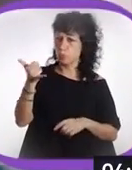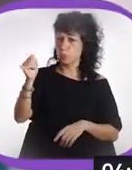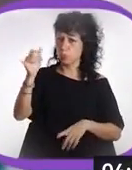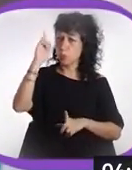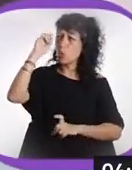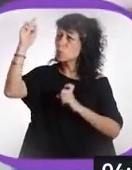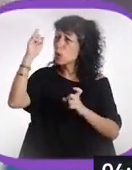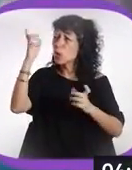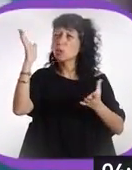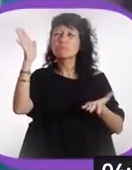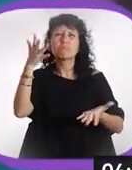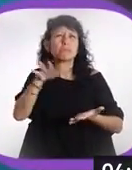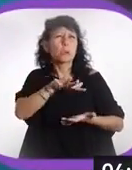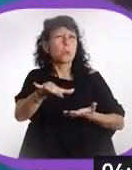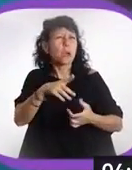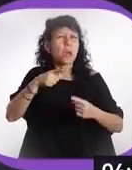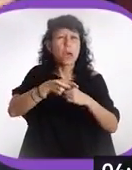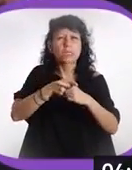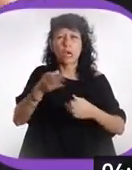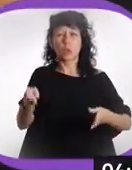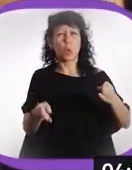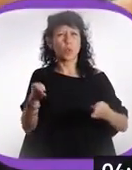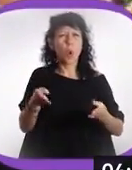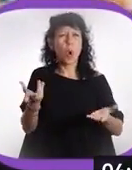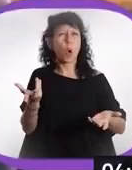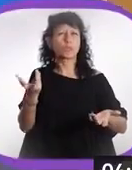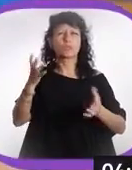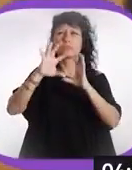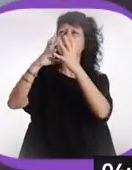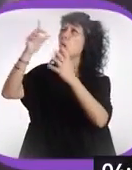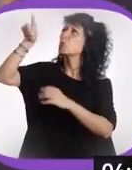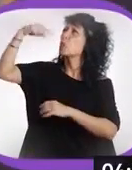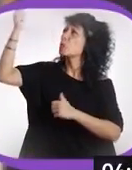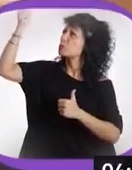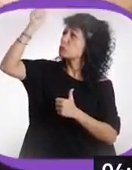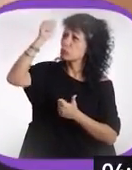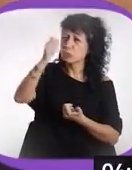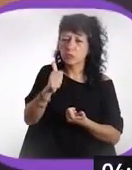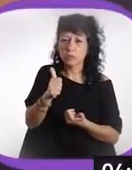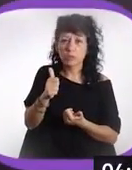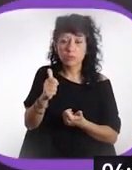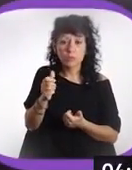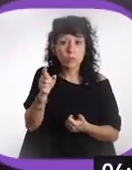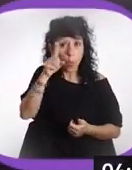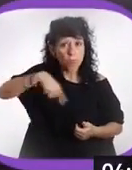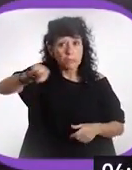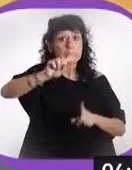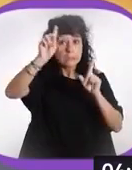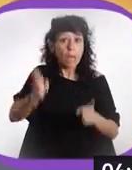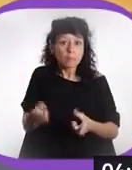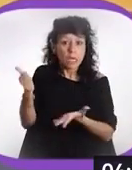sobre zonas de batalla interdimensionales, robots asesinos, alienígenas. Y lo mejor de todo es que ustedes estaban